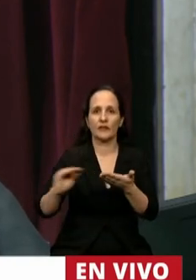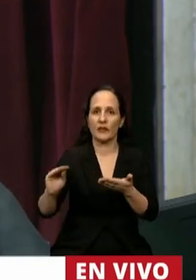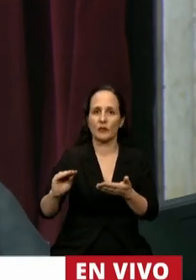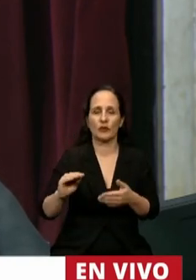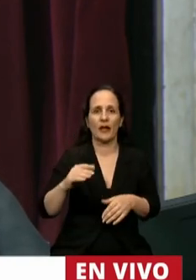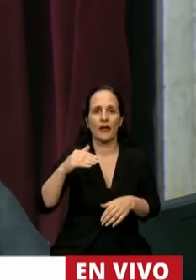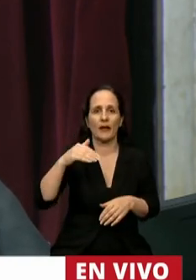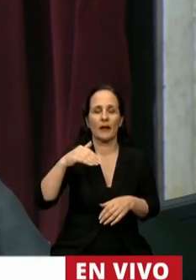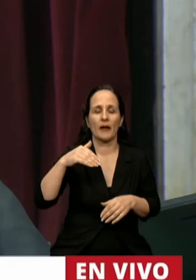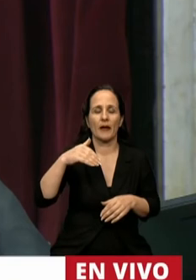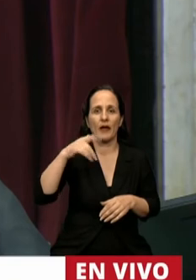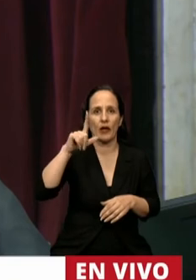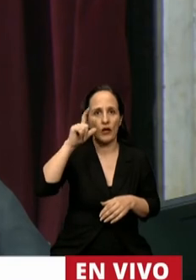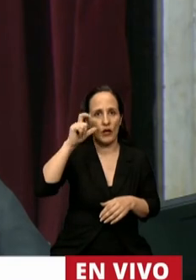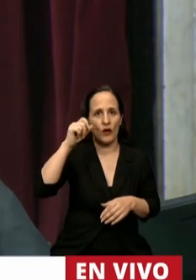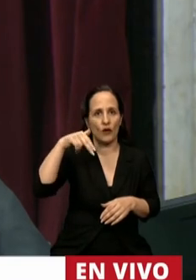Diputada Leonor Martínez Villada.